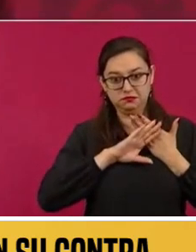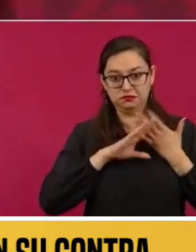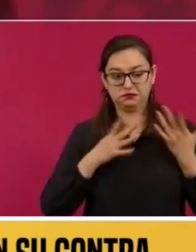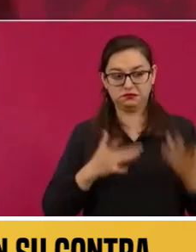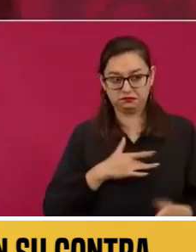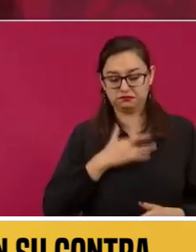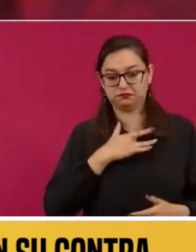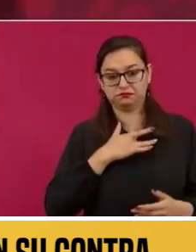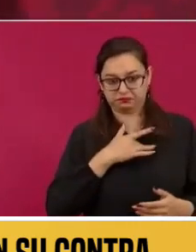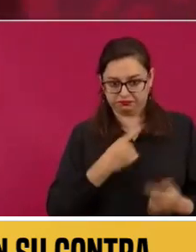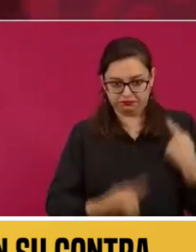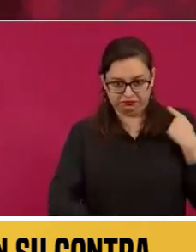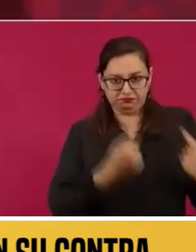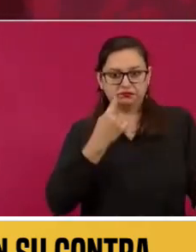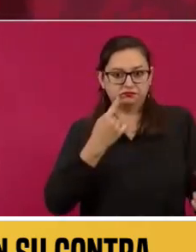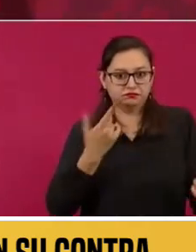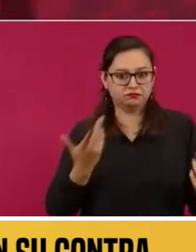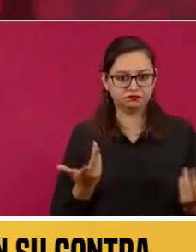ofensiva